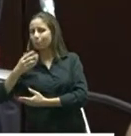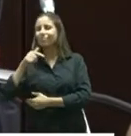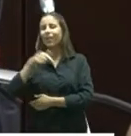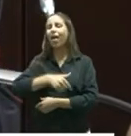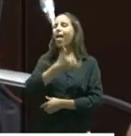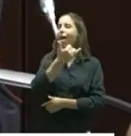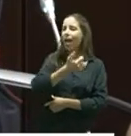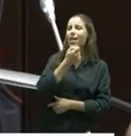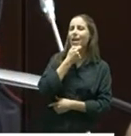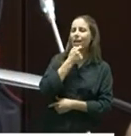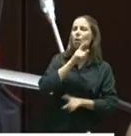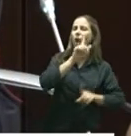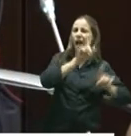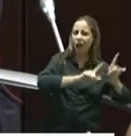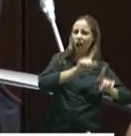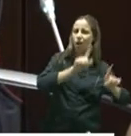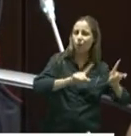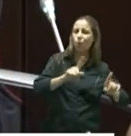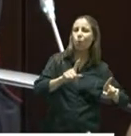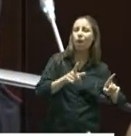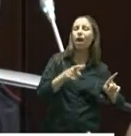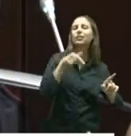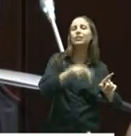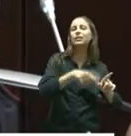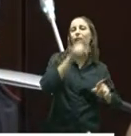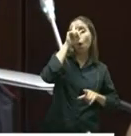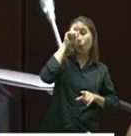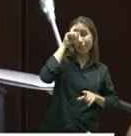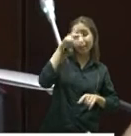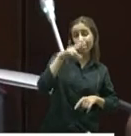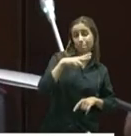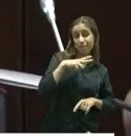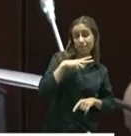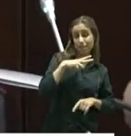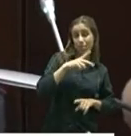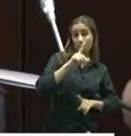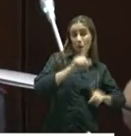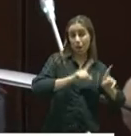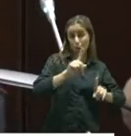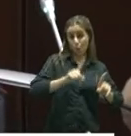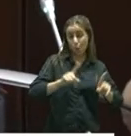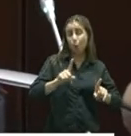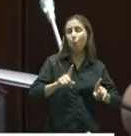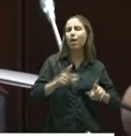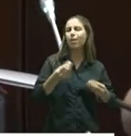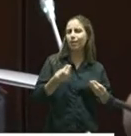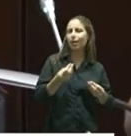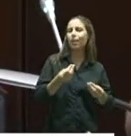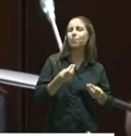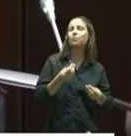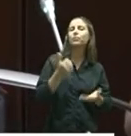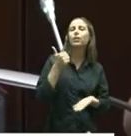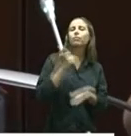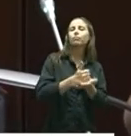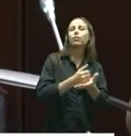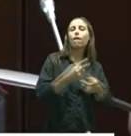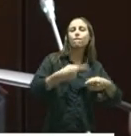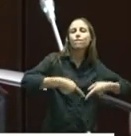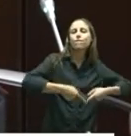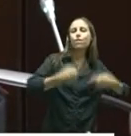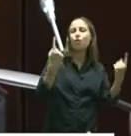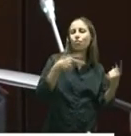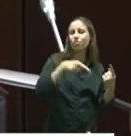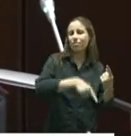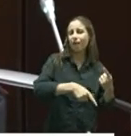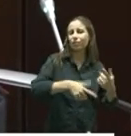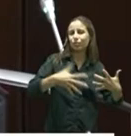privadas con funcionarios que eran representantes del gobierno provincial fundieron esas clínicas dejaron el tendal Entonces no nos